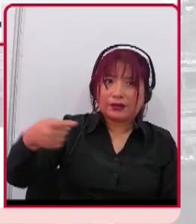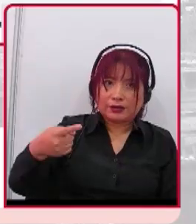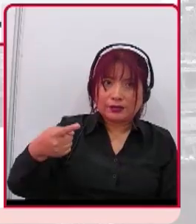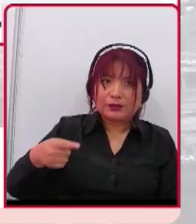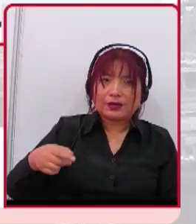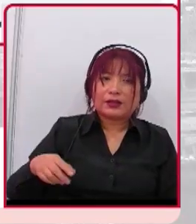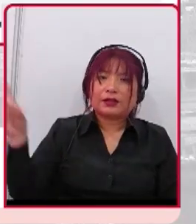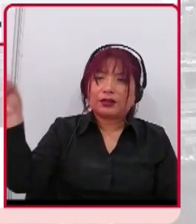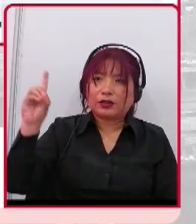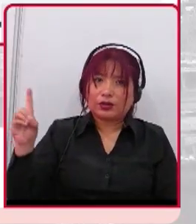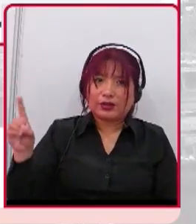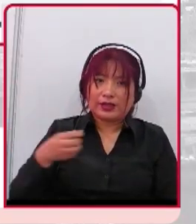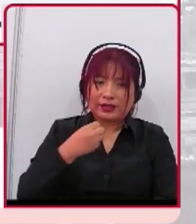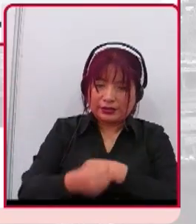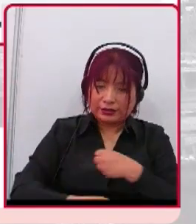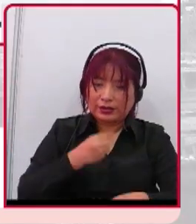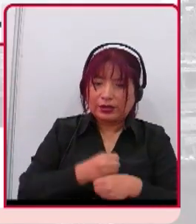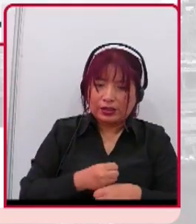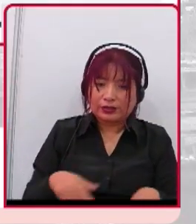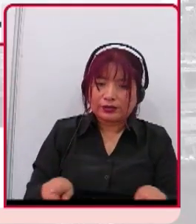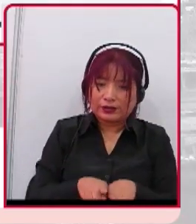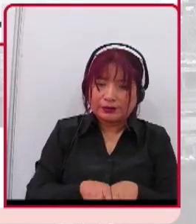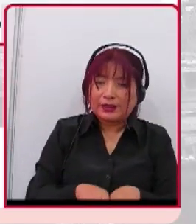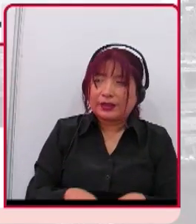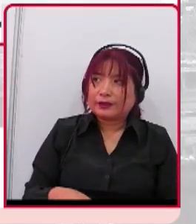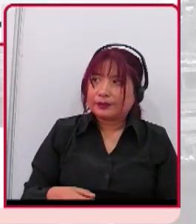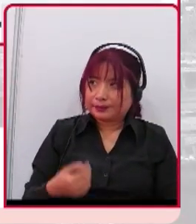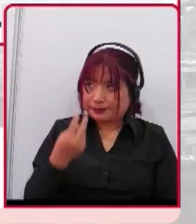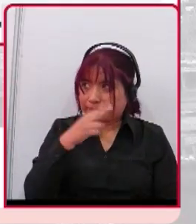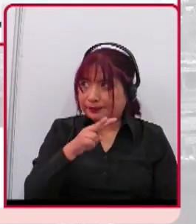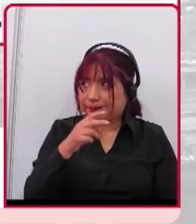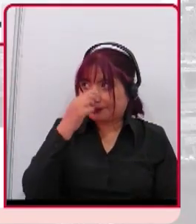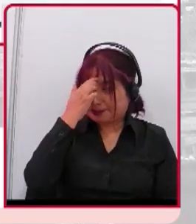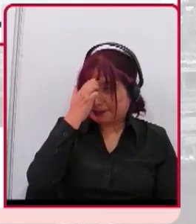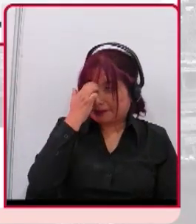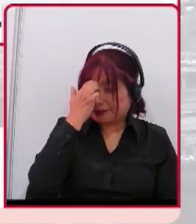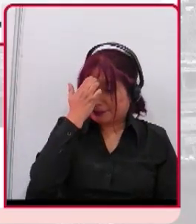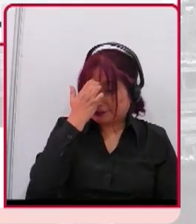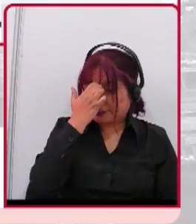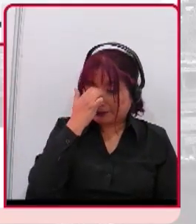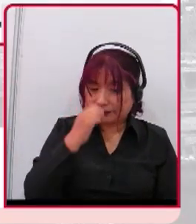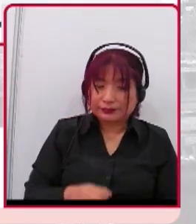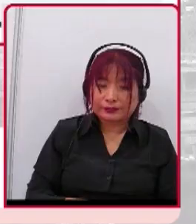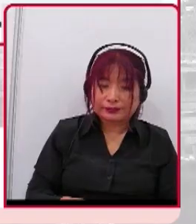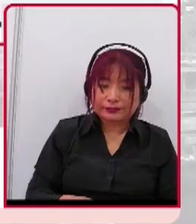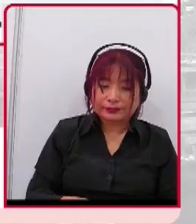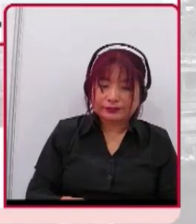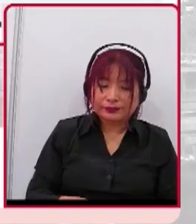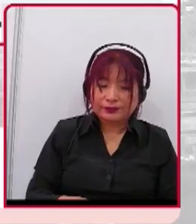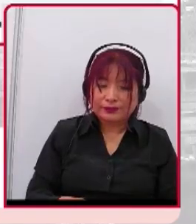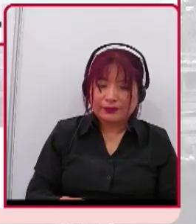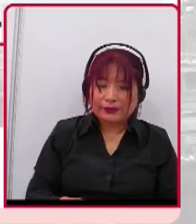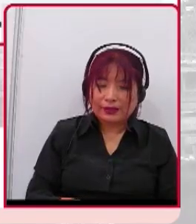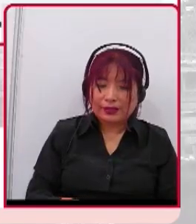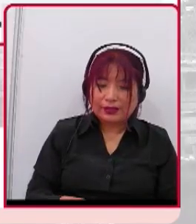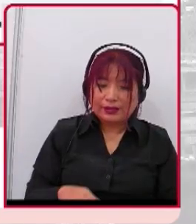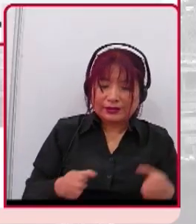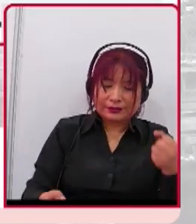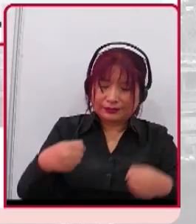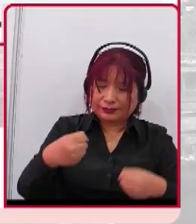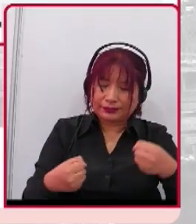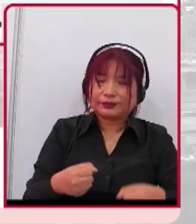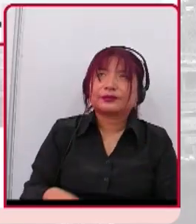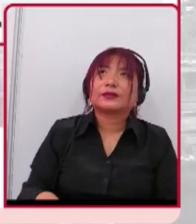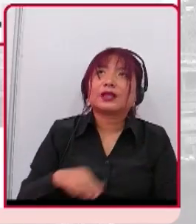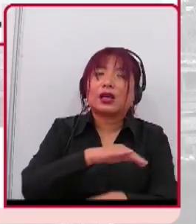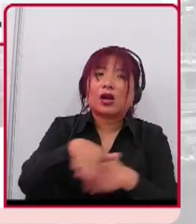podrías ser el tema de los costos atribuidos por almacenamiento o tema de transporte o logística. Nos ha